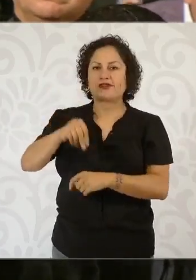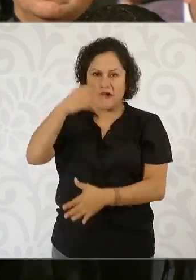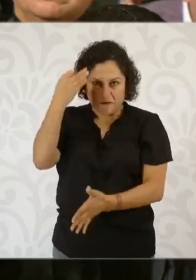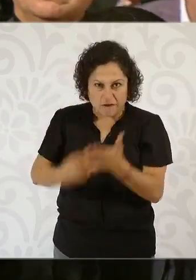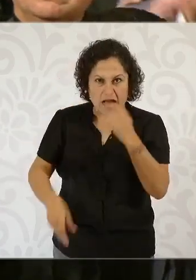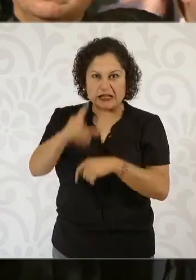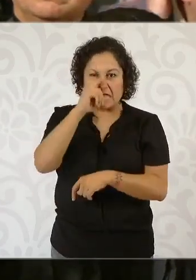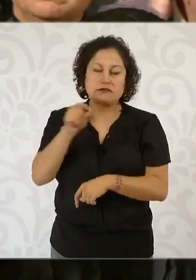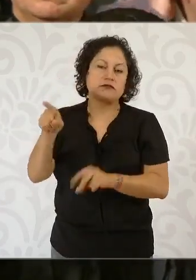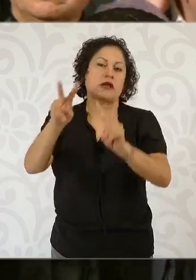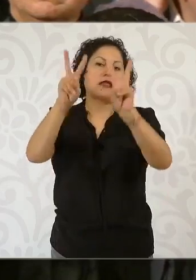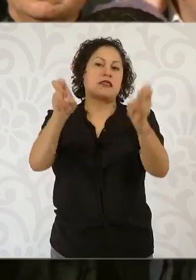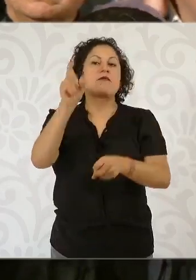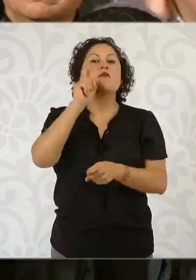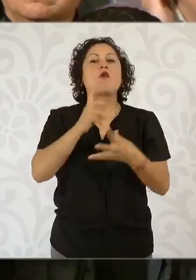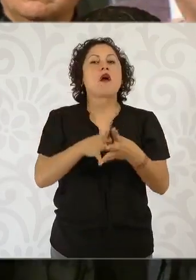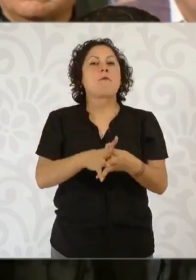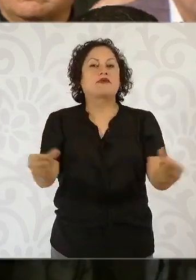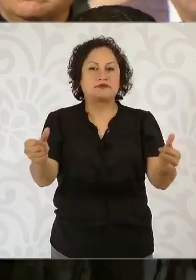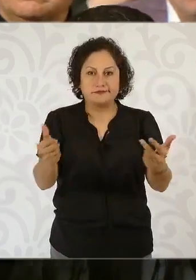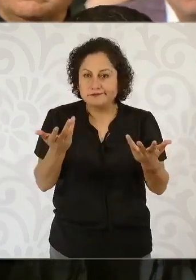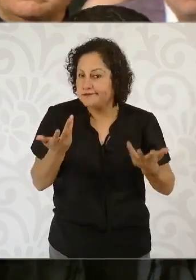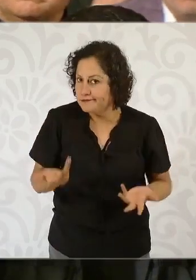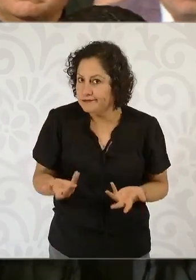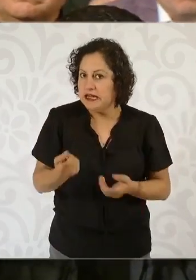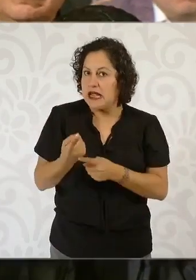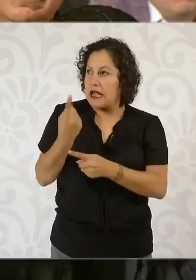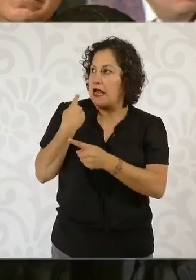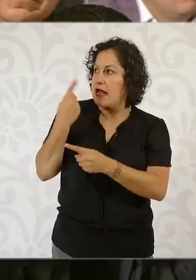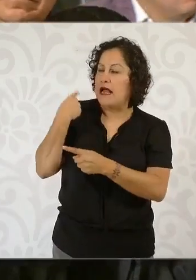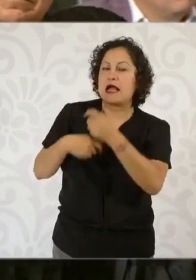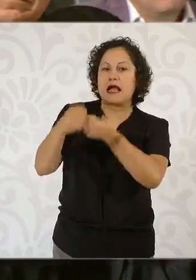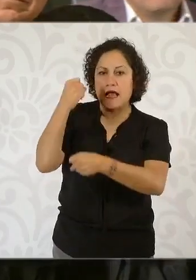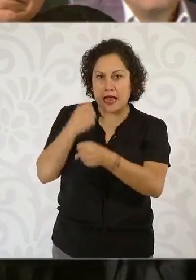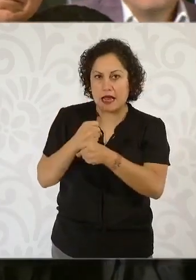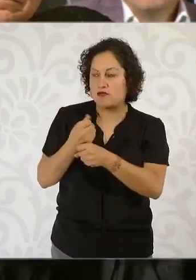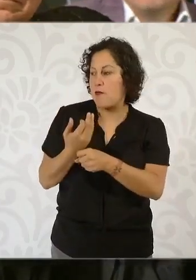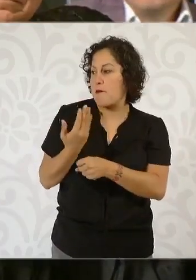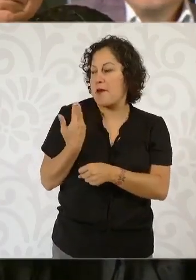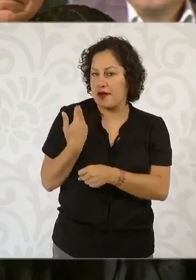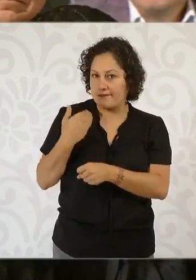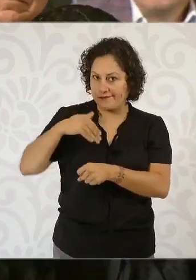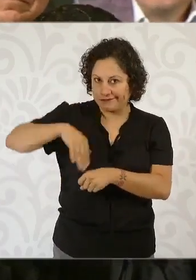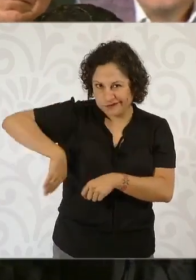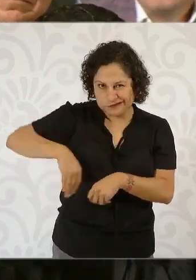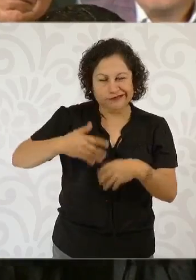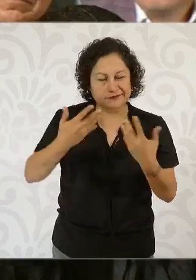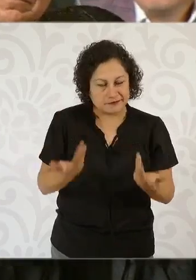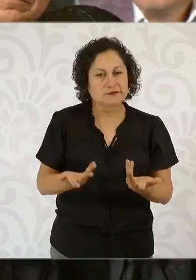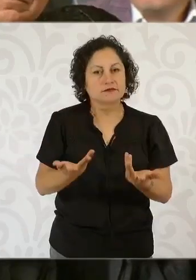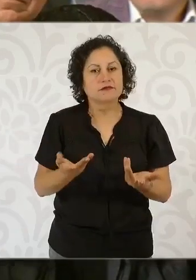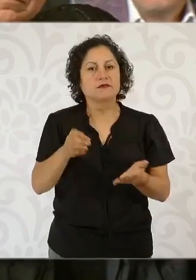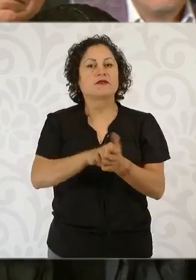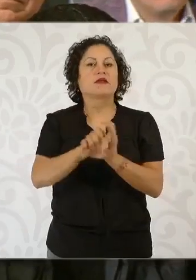mujeres desaparecidas en otros años, en otros sexenios y en los más recientes también, precisamente de las madres